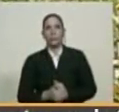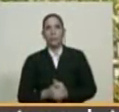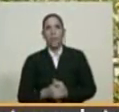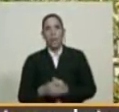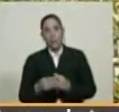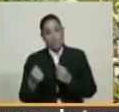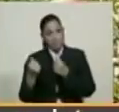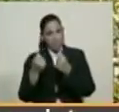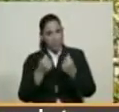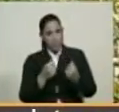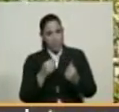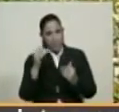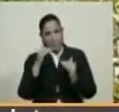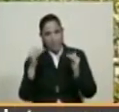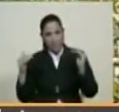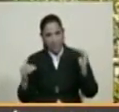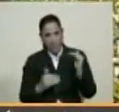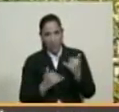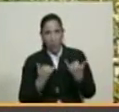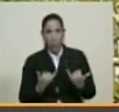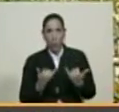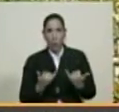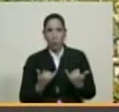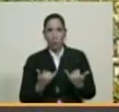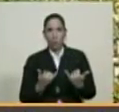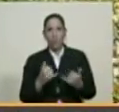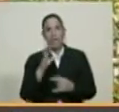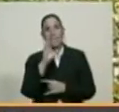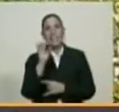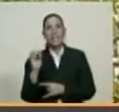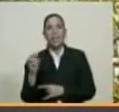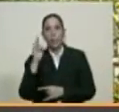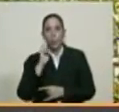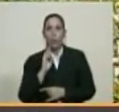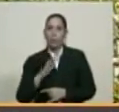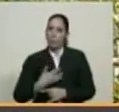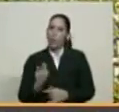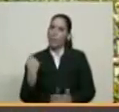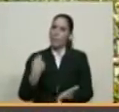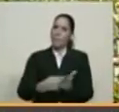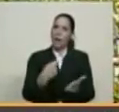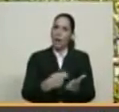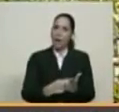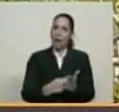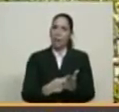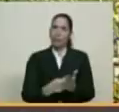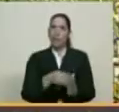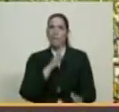menor denominación, en la actualidad, como es el caso de los 500 bolívares, usted los podrá depositar en las